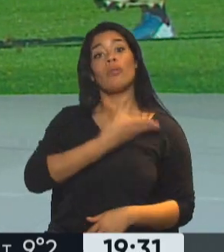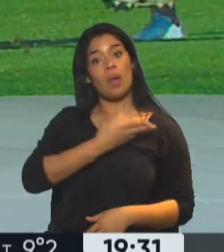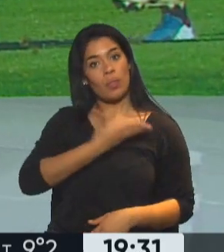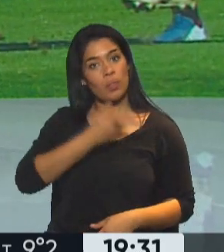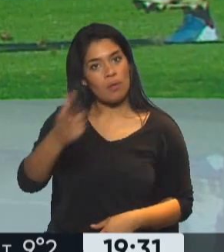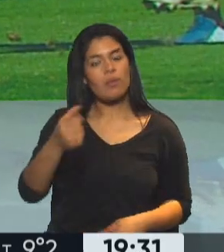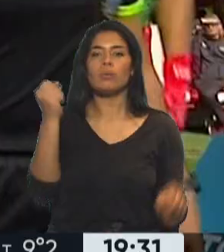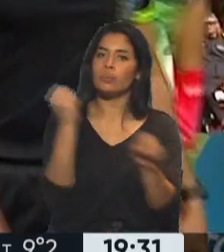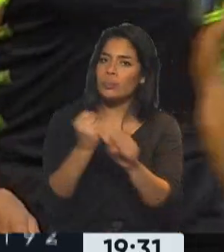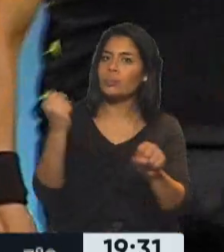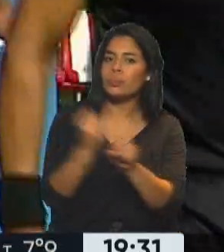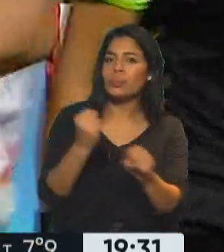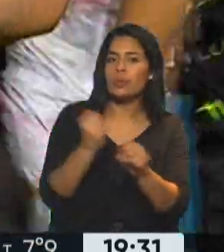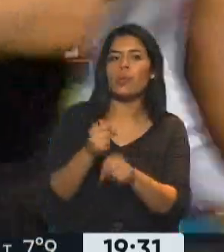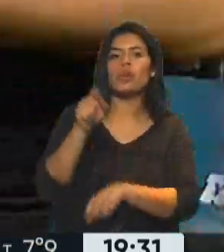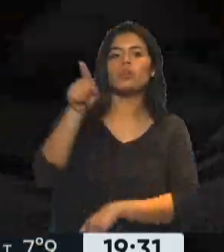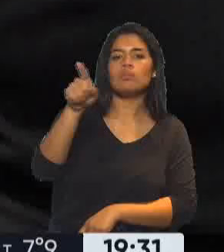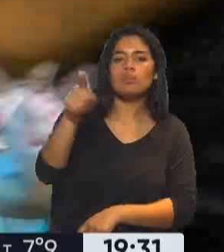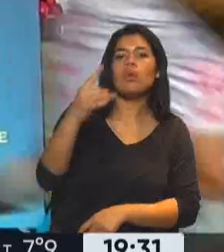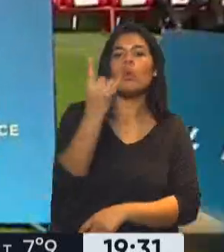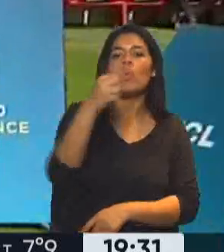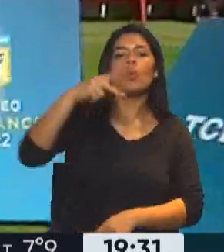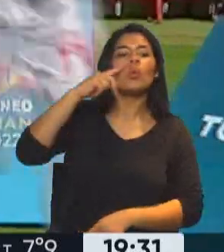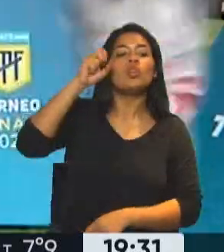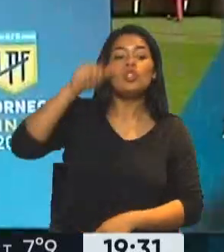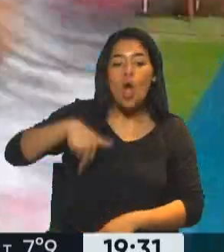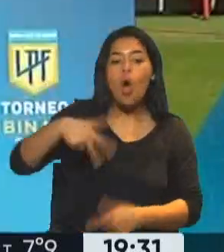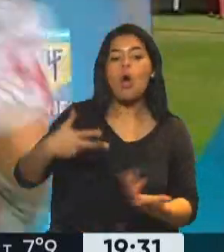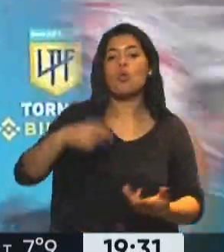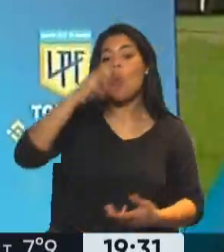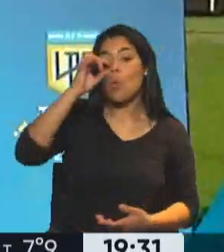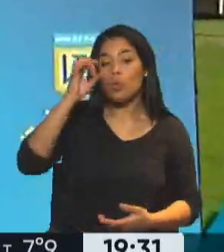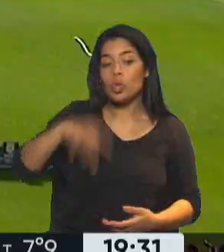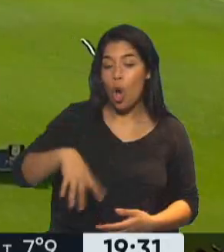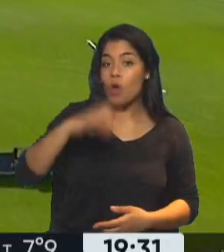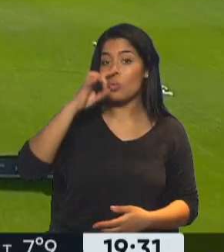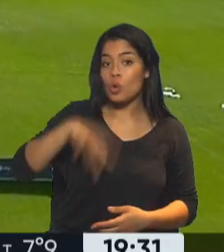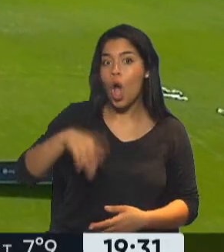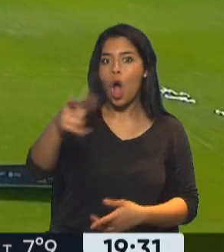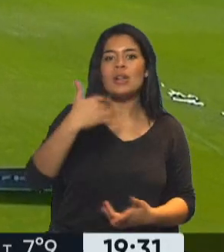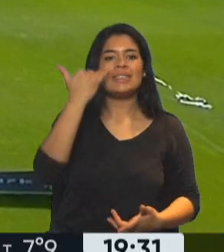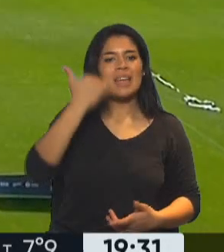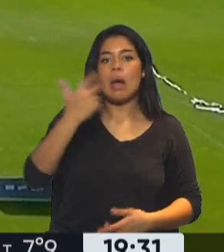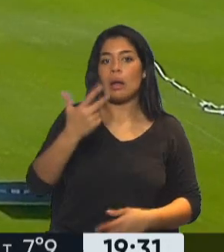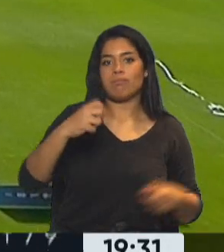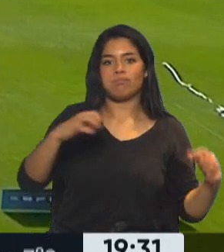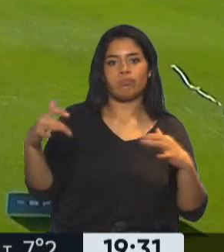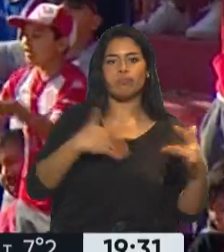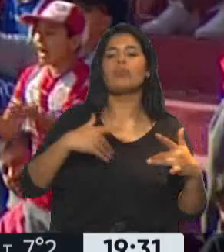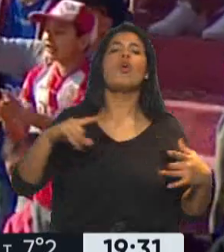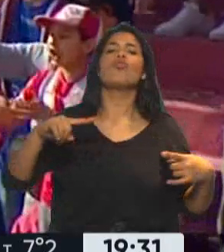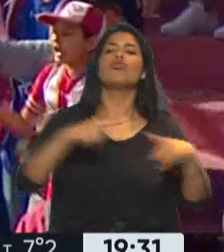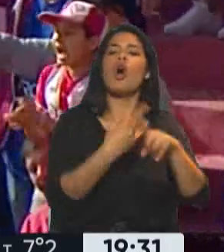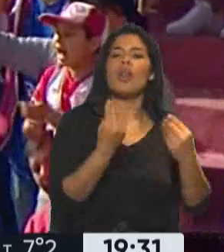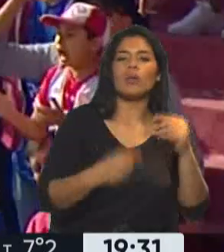buen trabajo de Unión y lo logró. Fue 3-0 en el primer partido de la jornada frente a un Lanús que